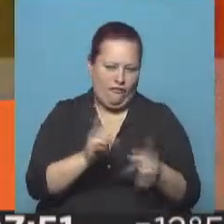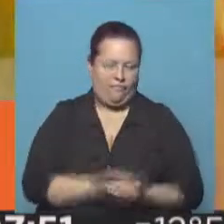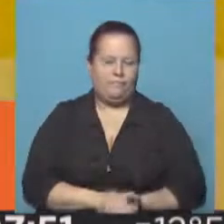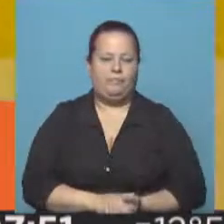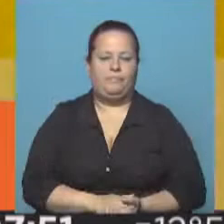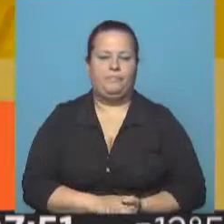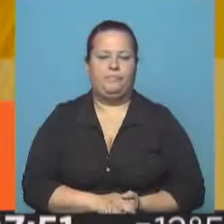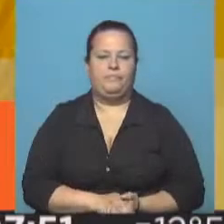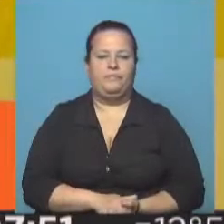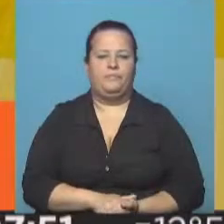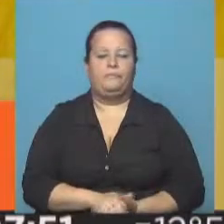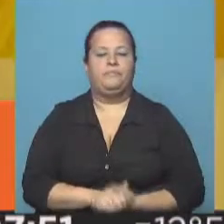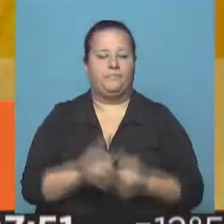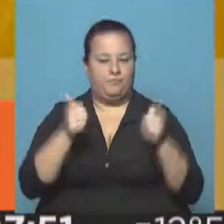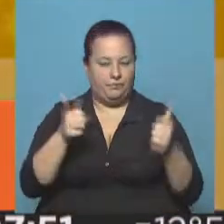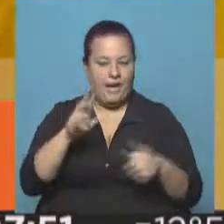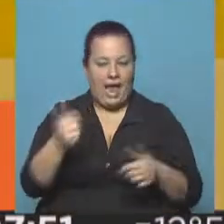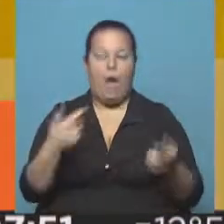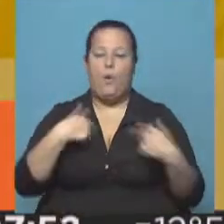incesante bien Laura gracias volvemos 100 minutos ev